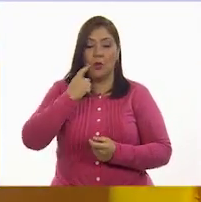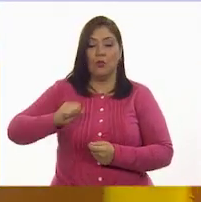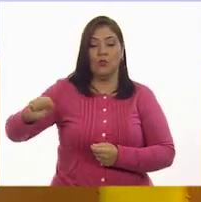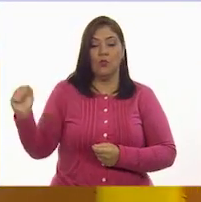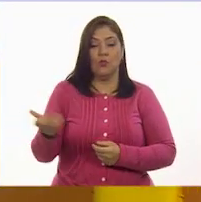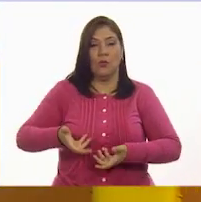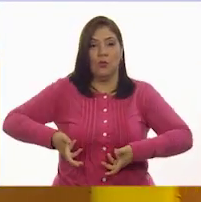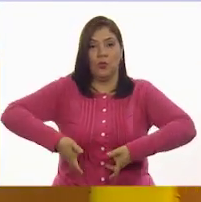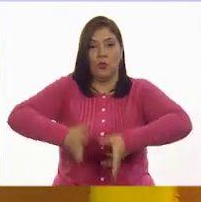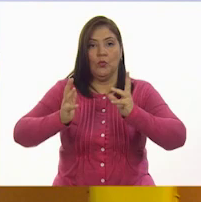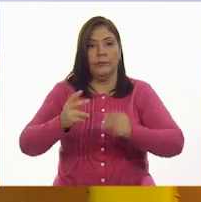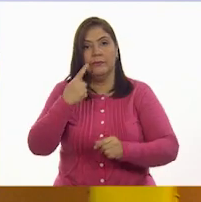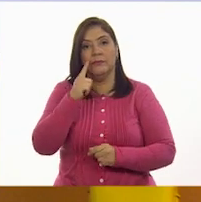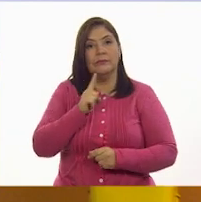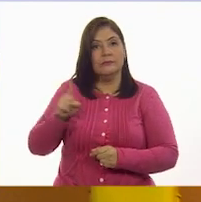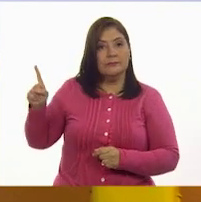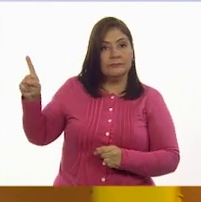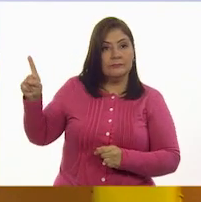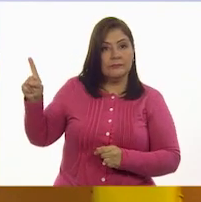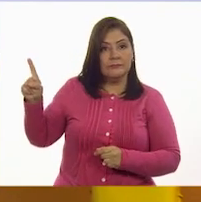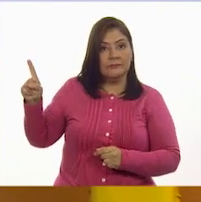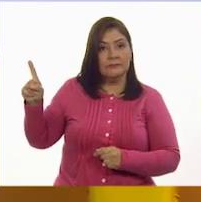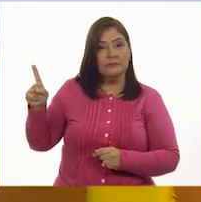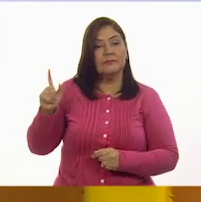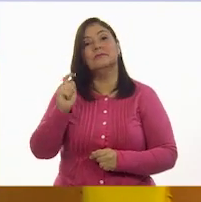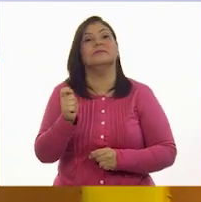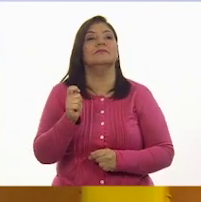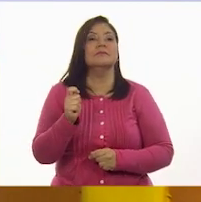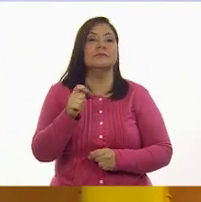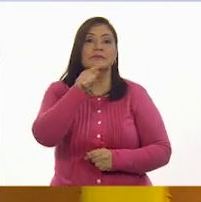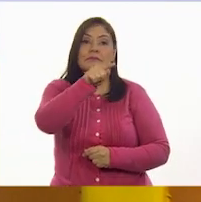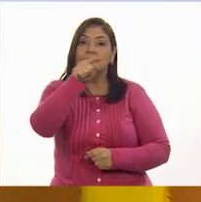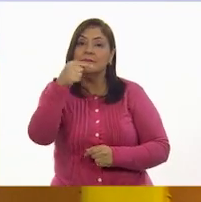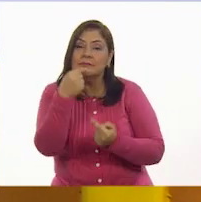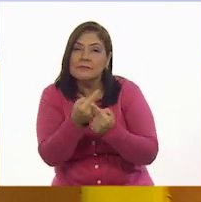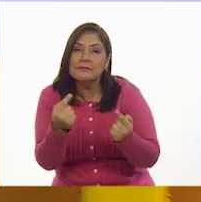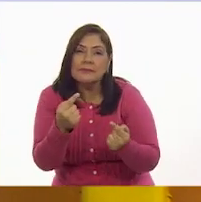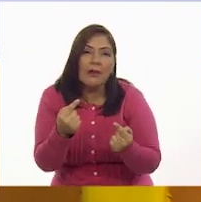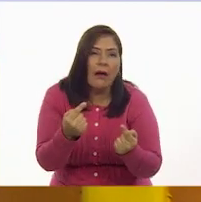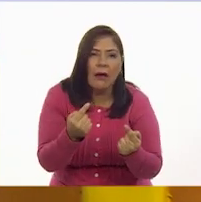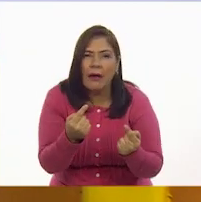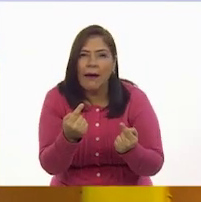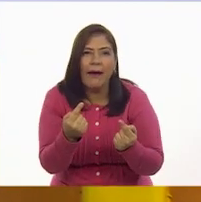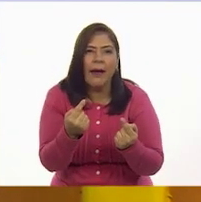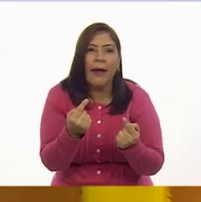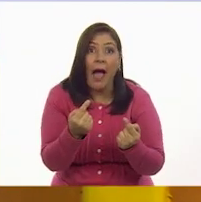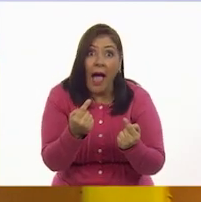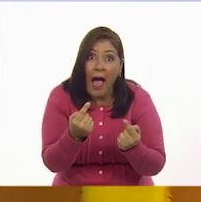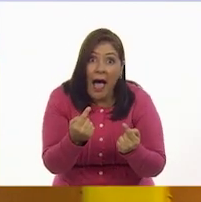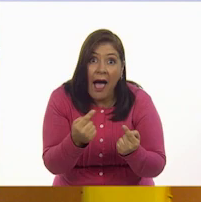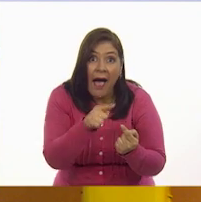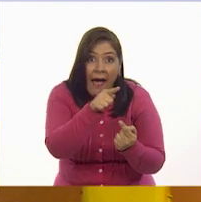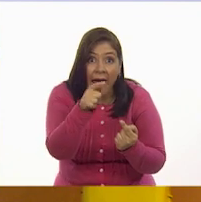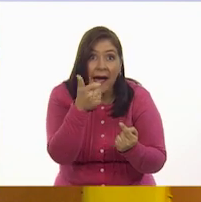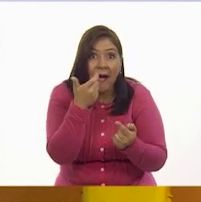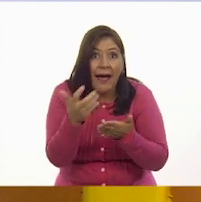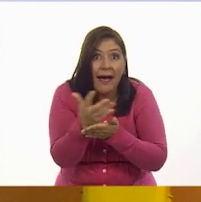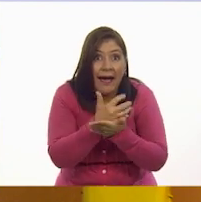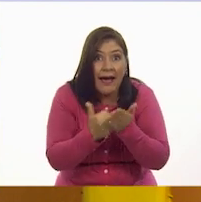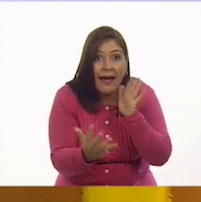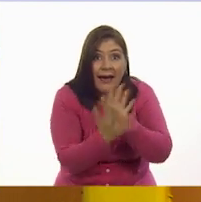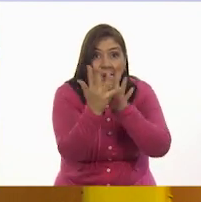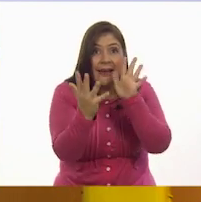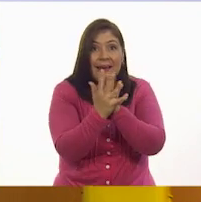dado y nuestros niños y niñas ahí en casa, ¿qué? ¿Que quieren participar?